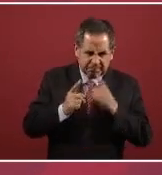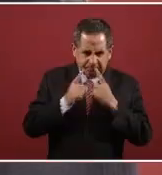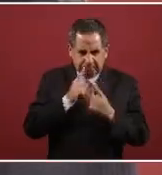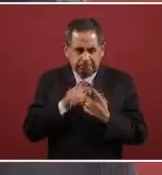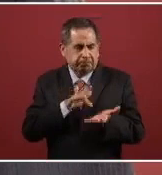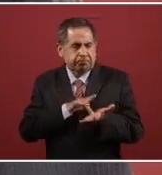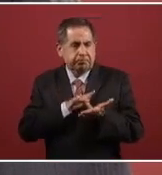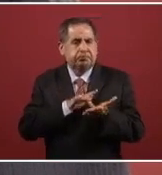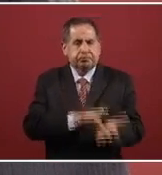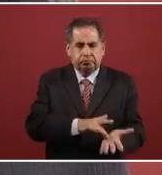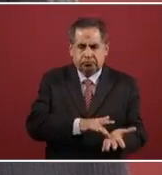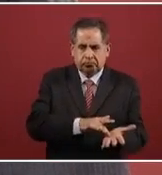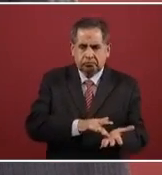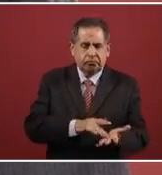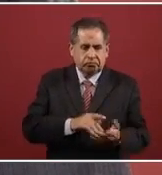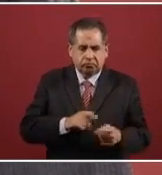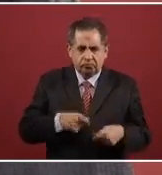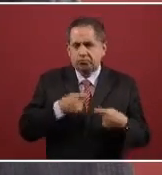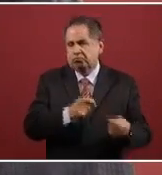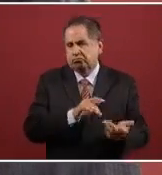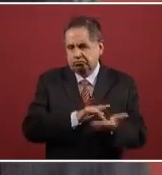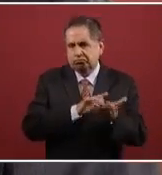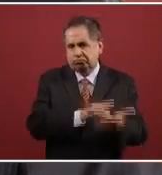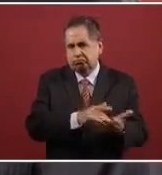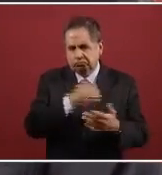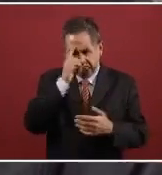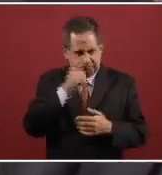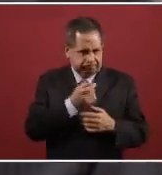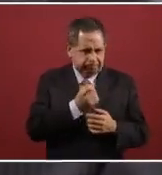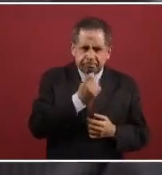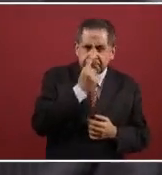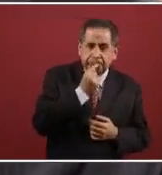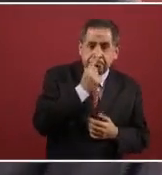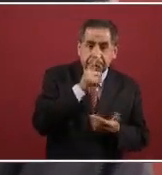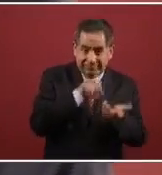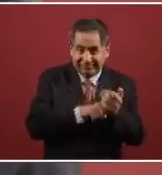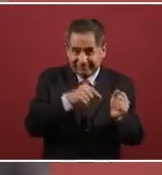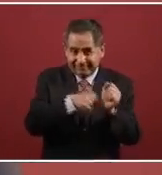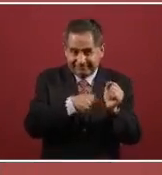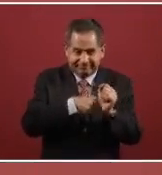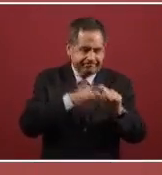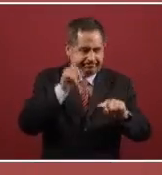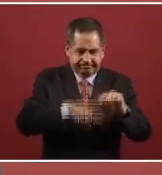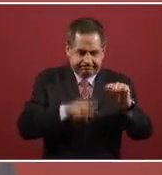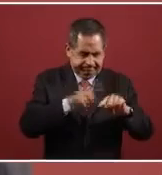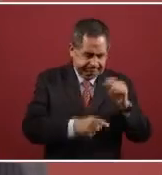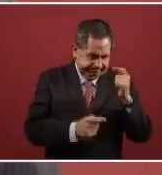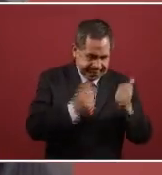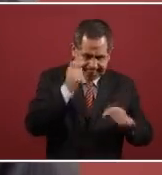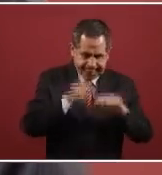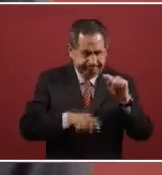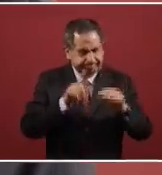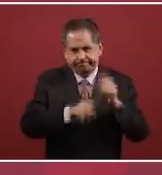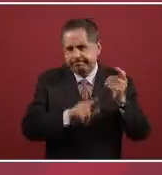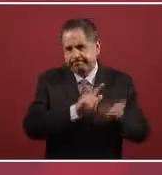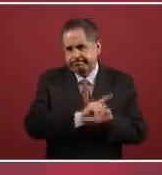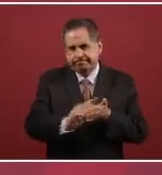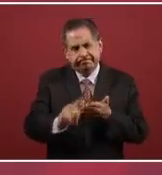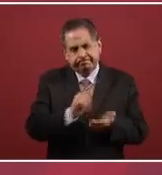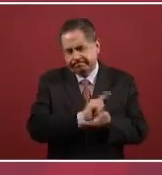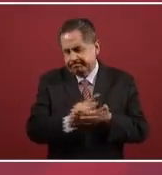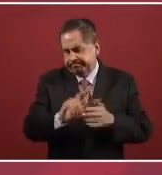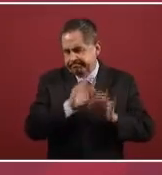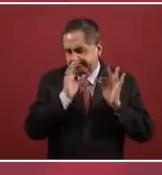apoyar en la depuración de policías estatales y municipales, desde luego